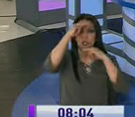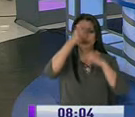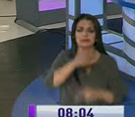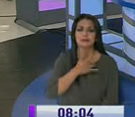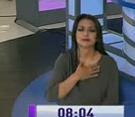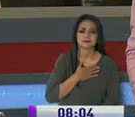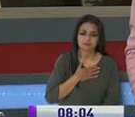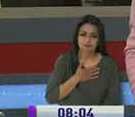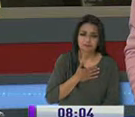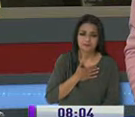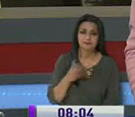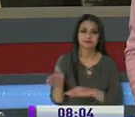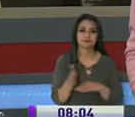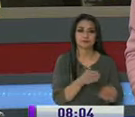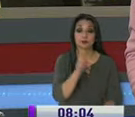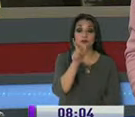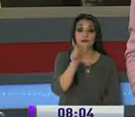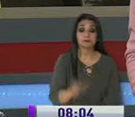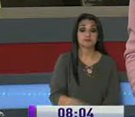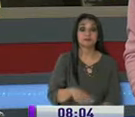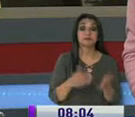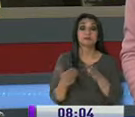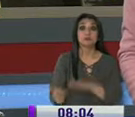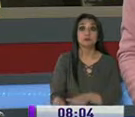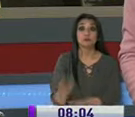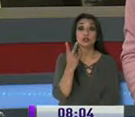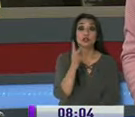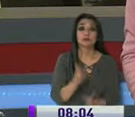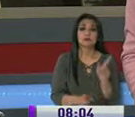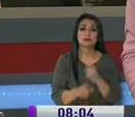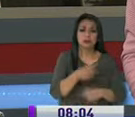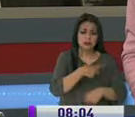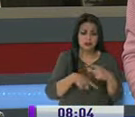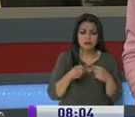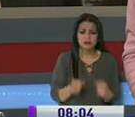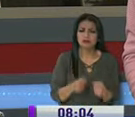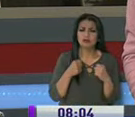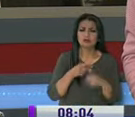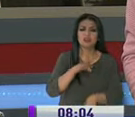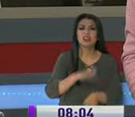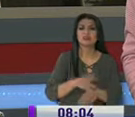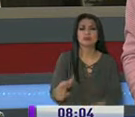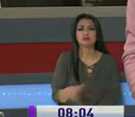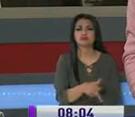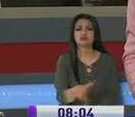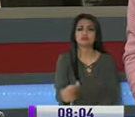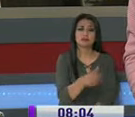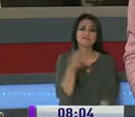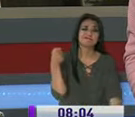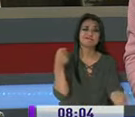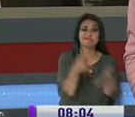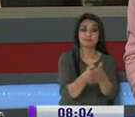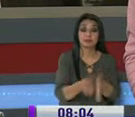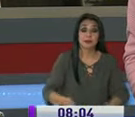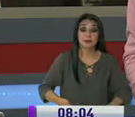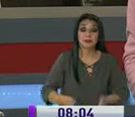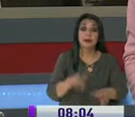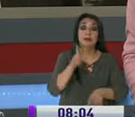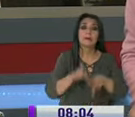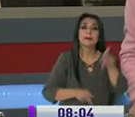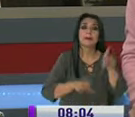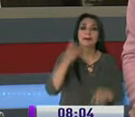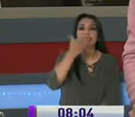lamentables. Les contamos que una persona murió y otras dos resultaron gravemente heridas en un accidente de tránsito registrado en la vía a Papayacta.